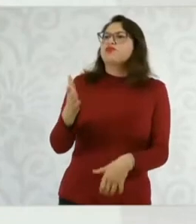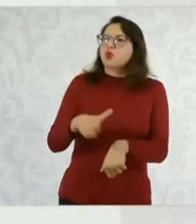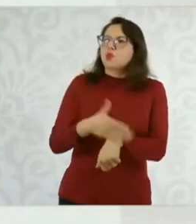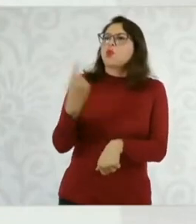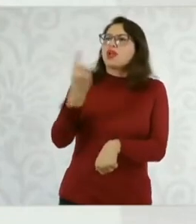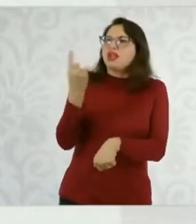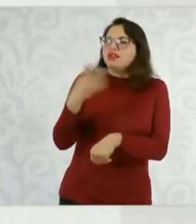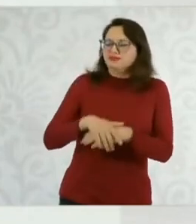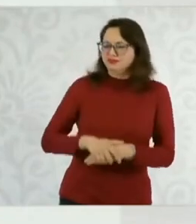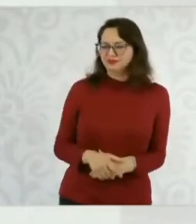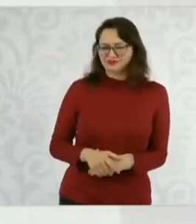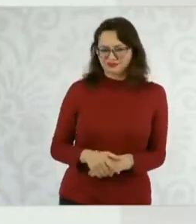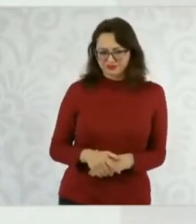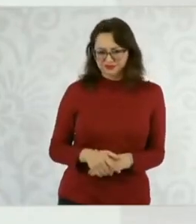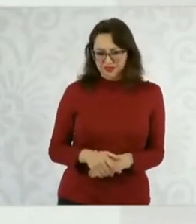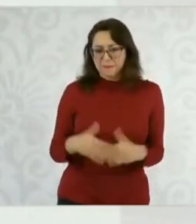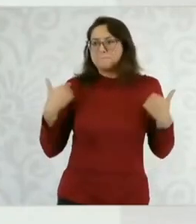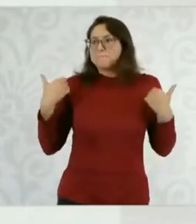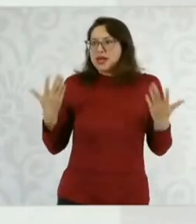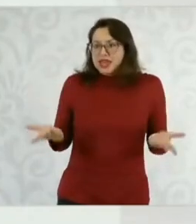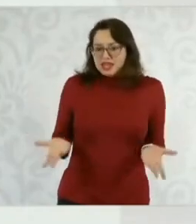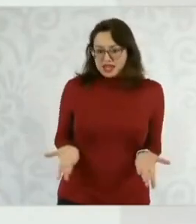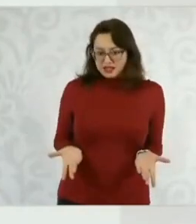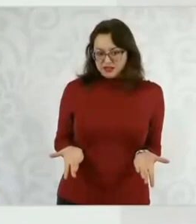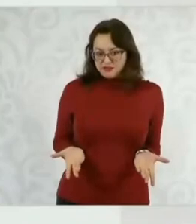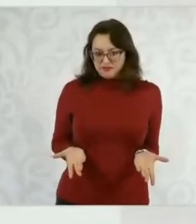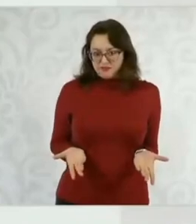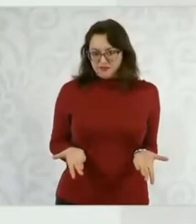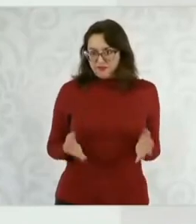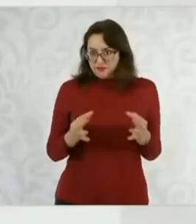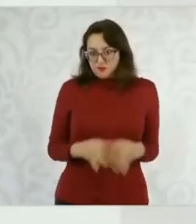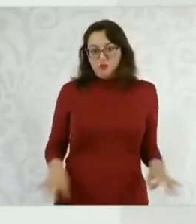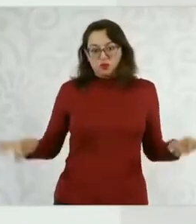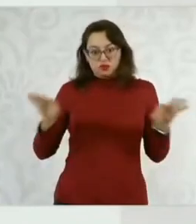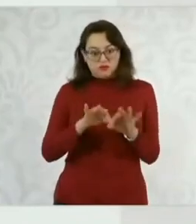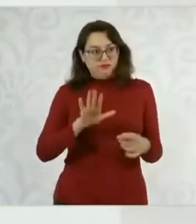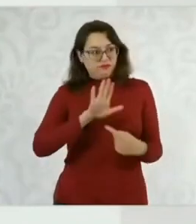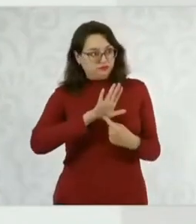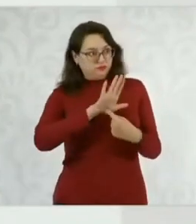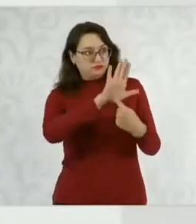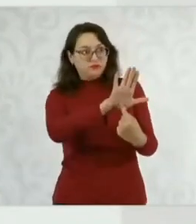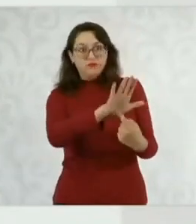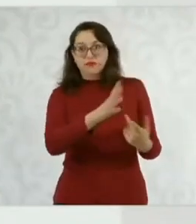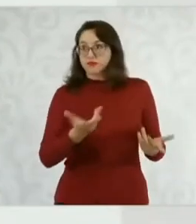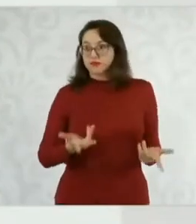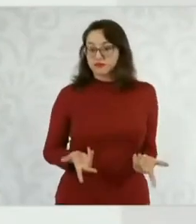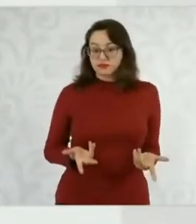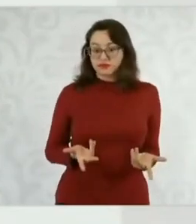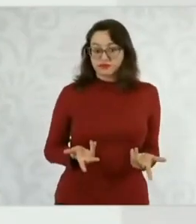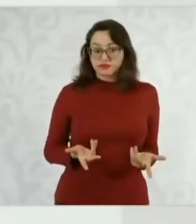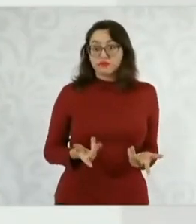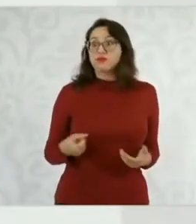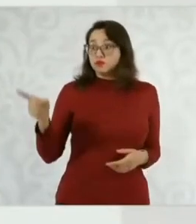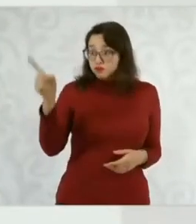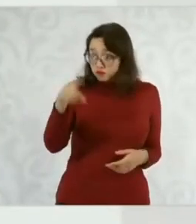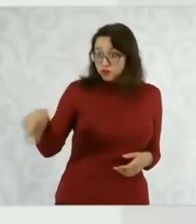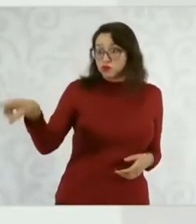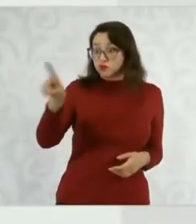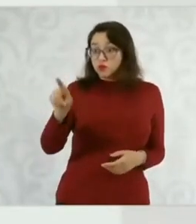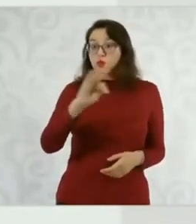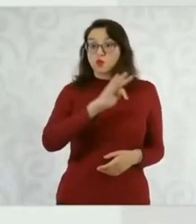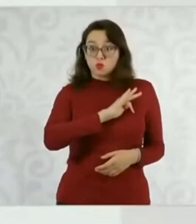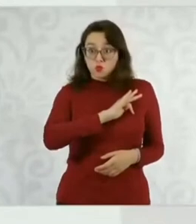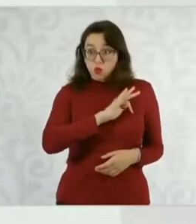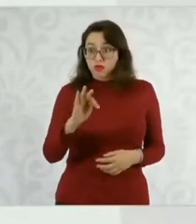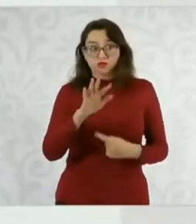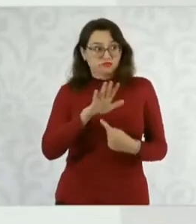más recursos. Entonces yo les dije, ¿por qué no envían, y lo hacen ustedes público